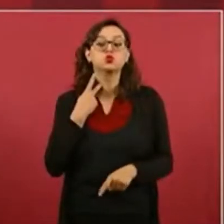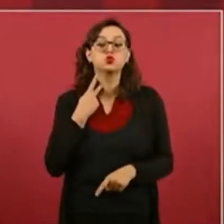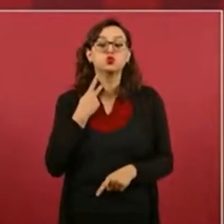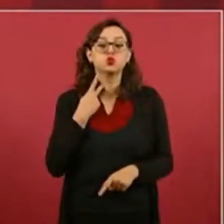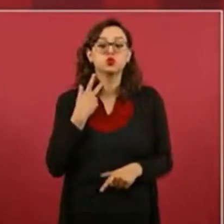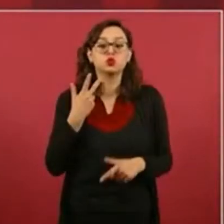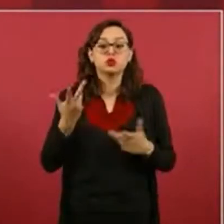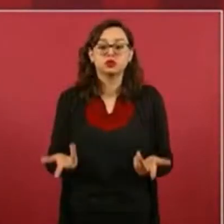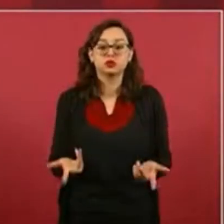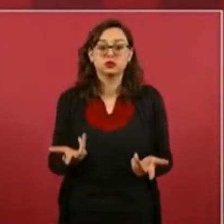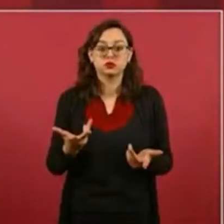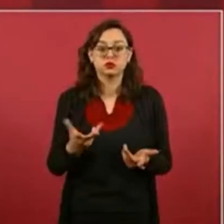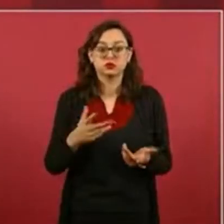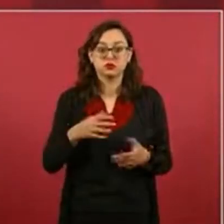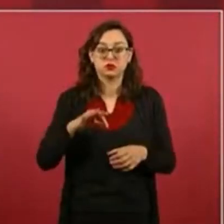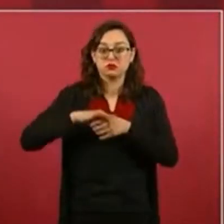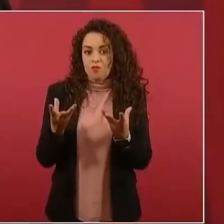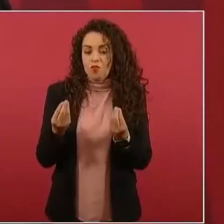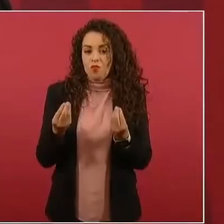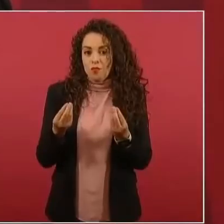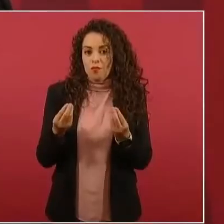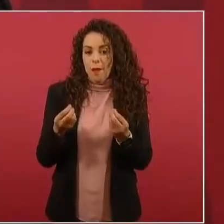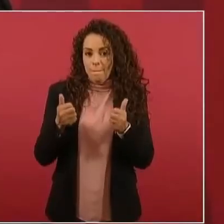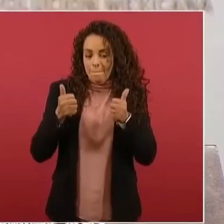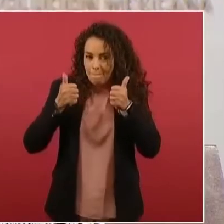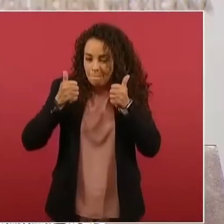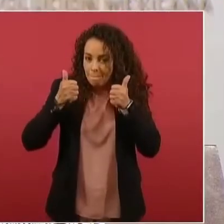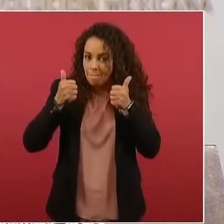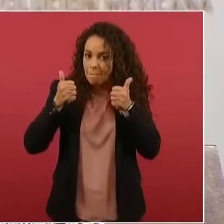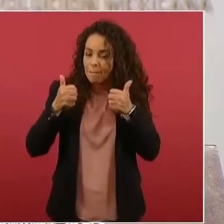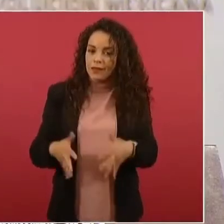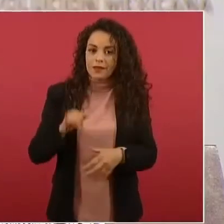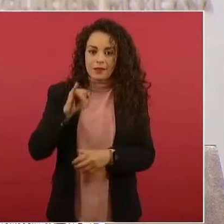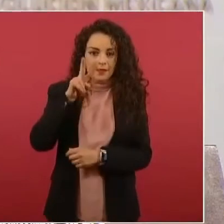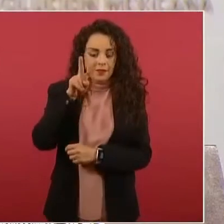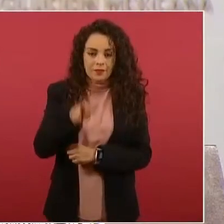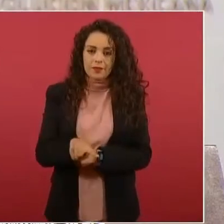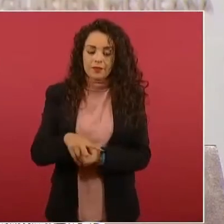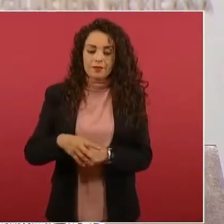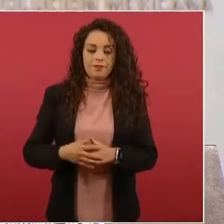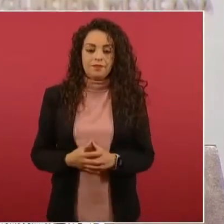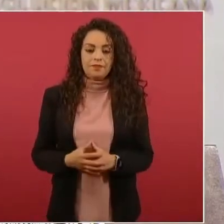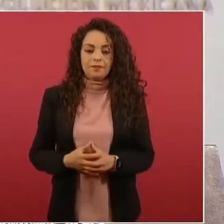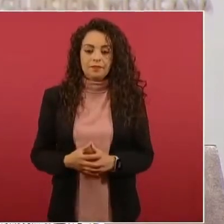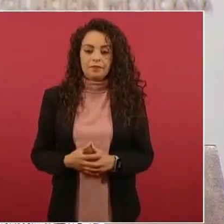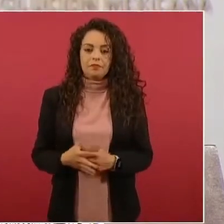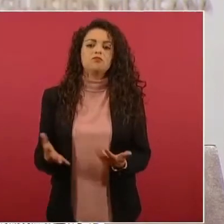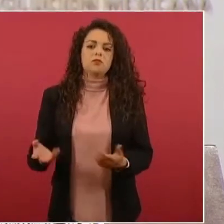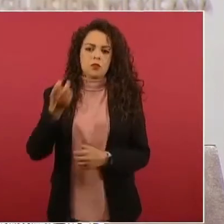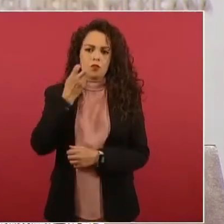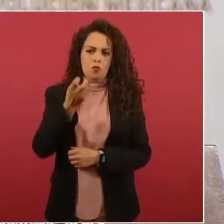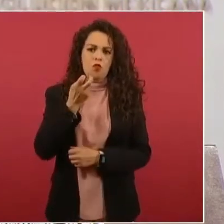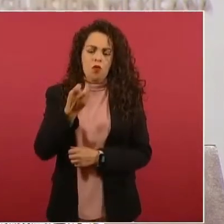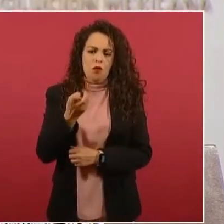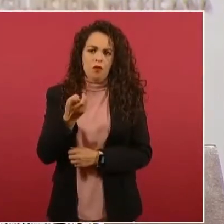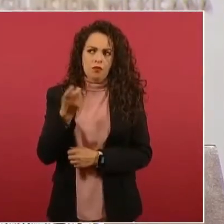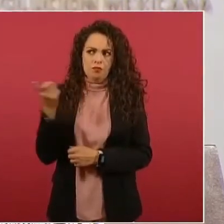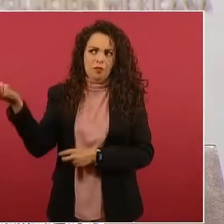tiene en su registro entonces por eso vino y me dio mucho gusto